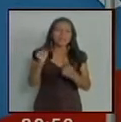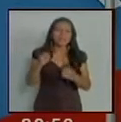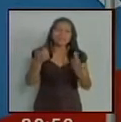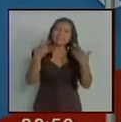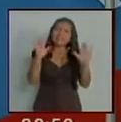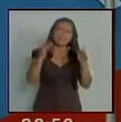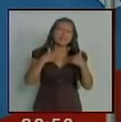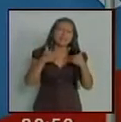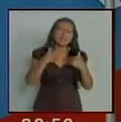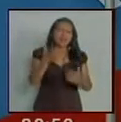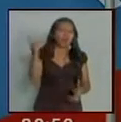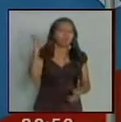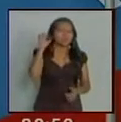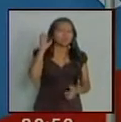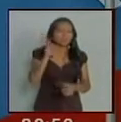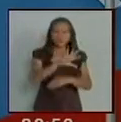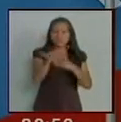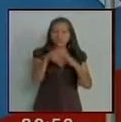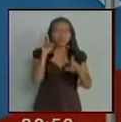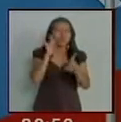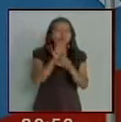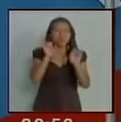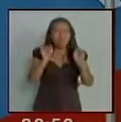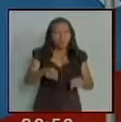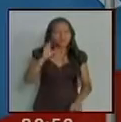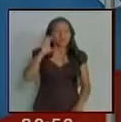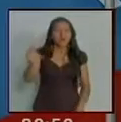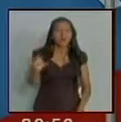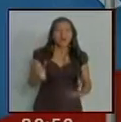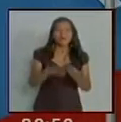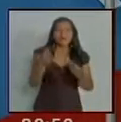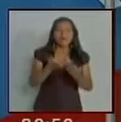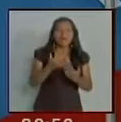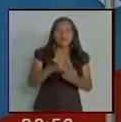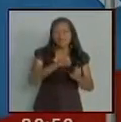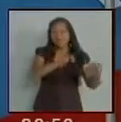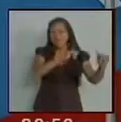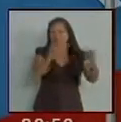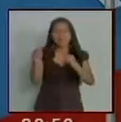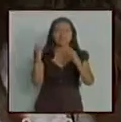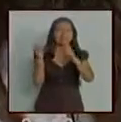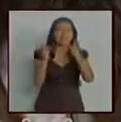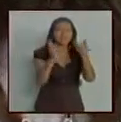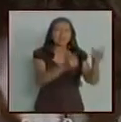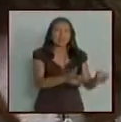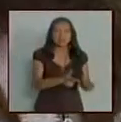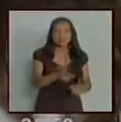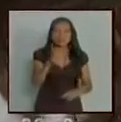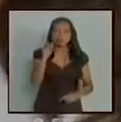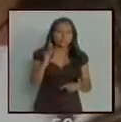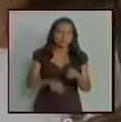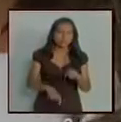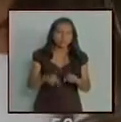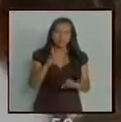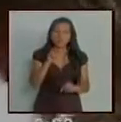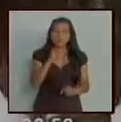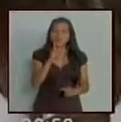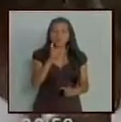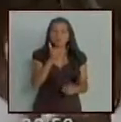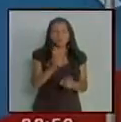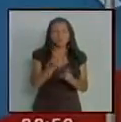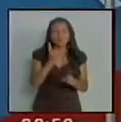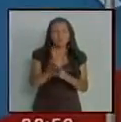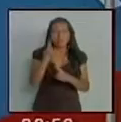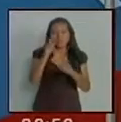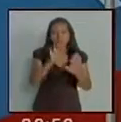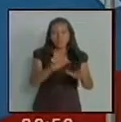es decir, ya ha llegado implante coclear, ya han llegado los implantes osteointegrados, ha llegado el implante de tronco cerebral, no son soluciones